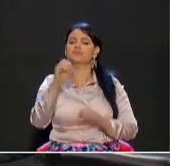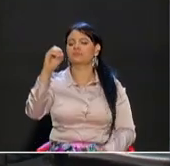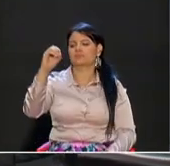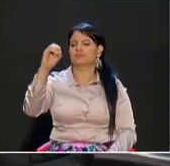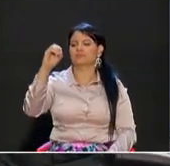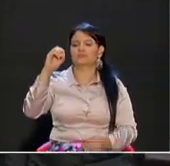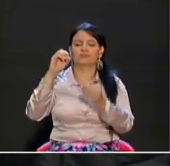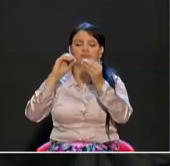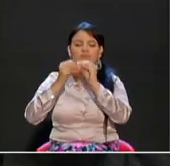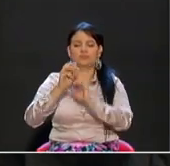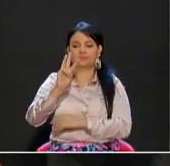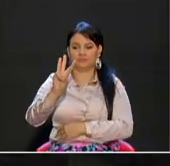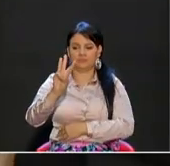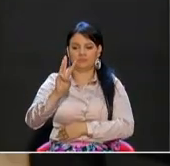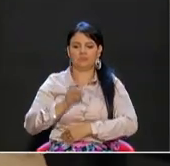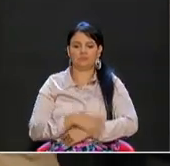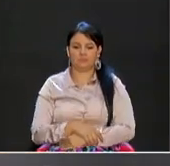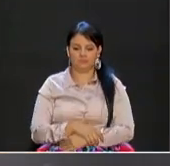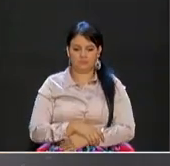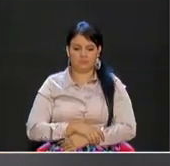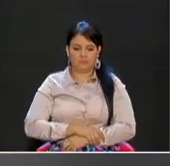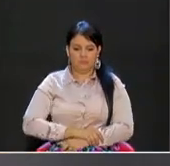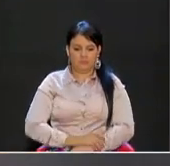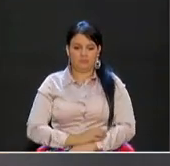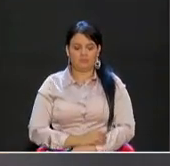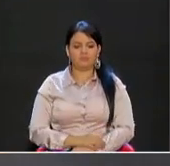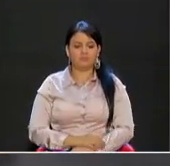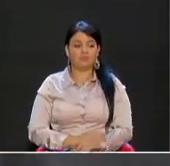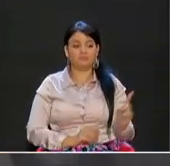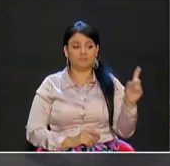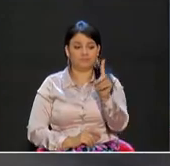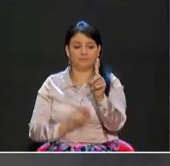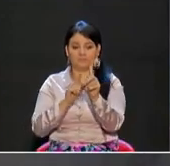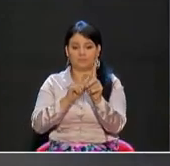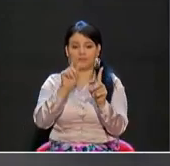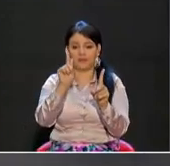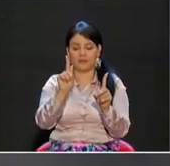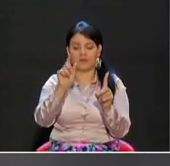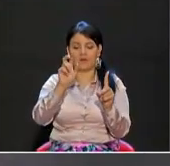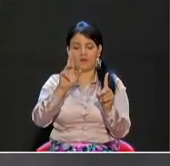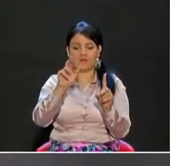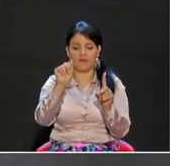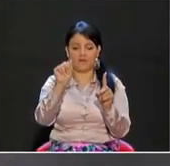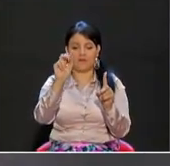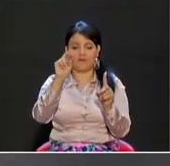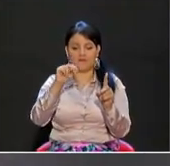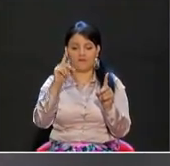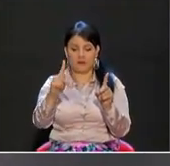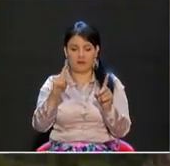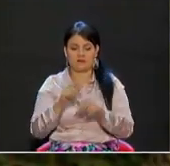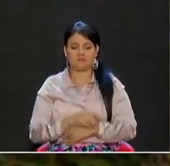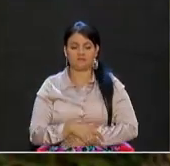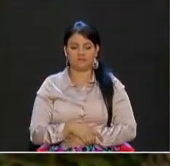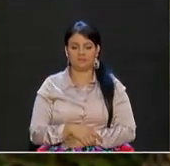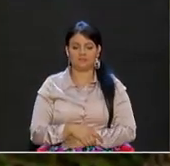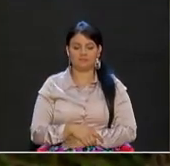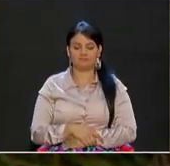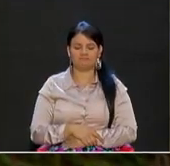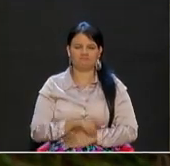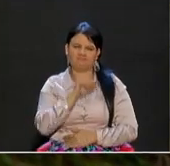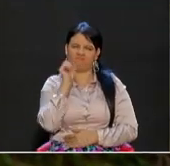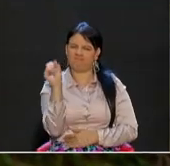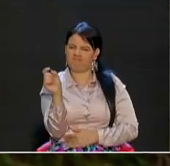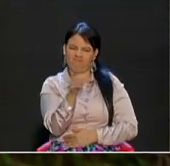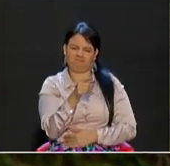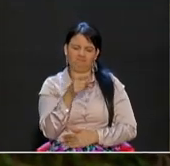la número 3 la número 3 le pregunta el televidente frank lopera mi nombre es anglo pera y le quiero preguntar a